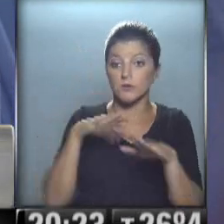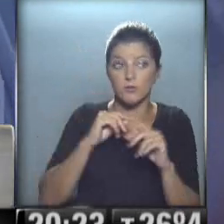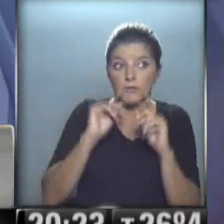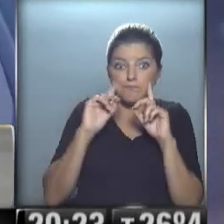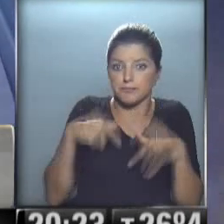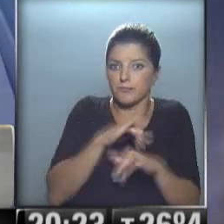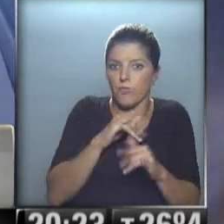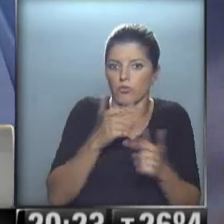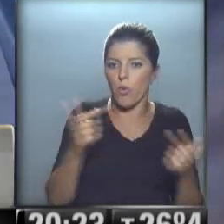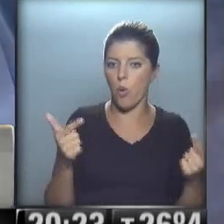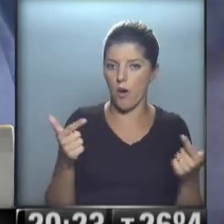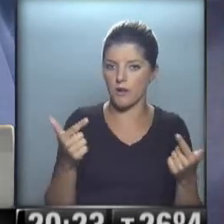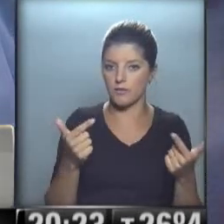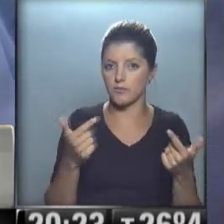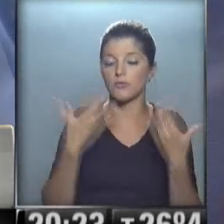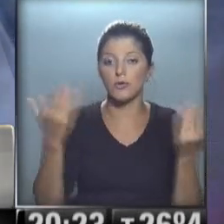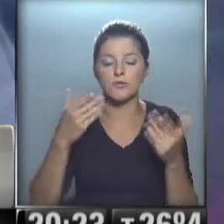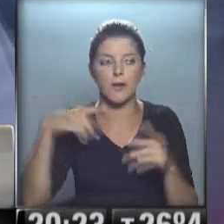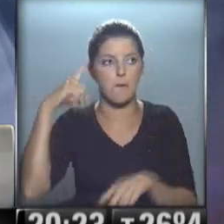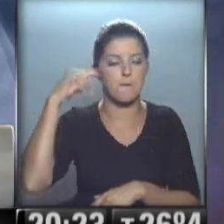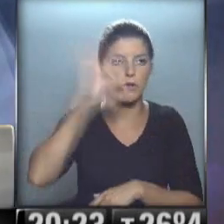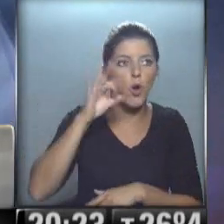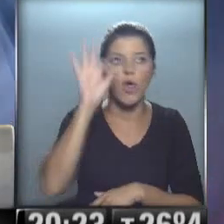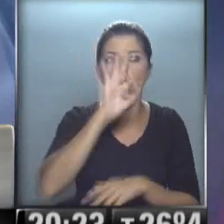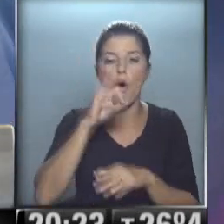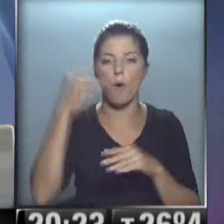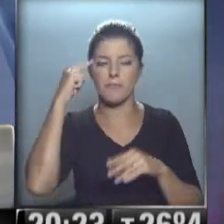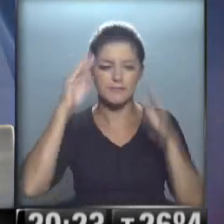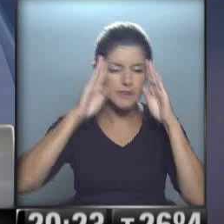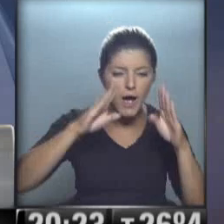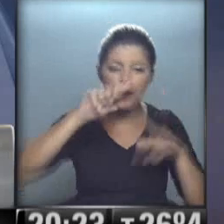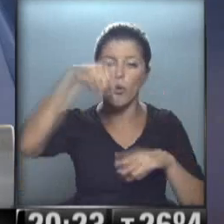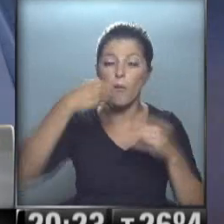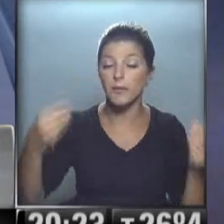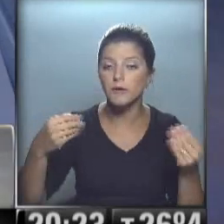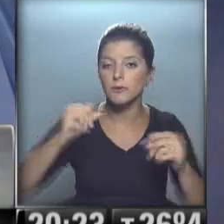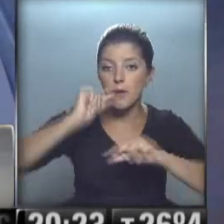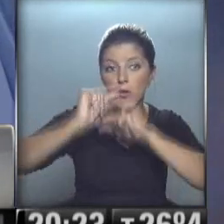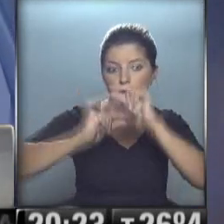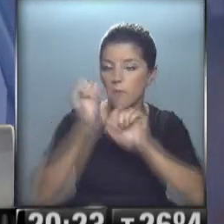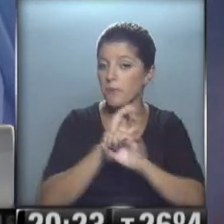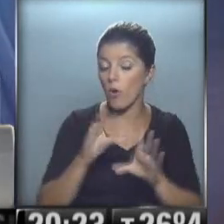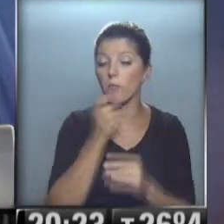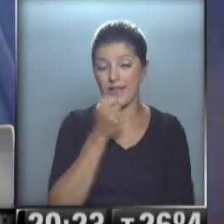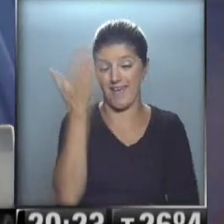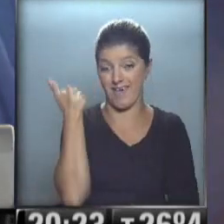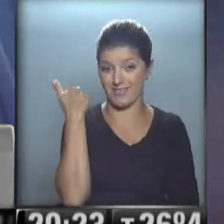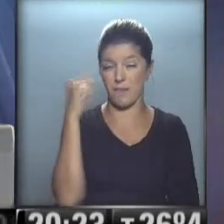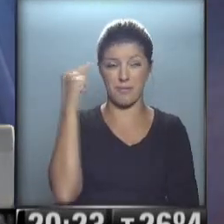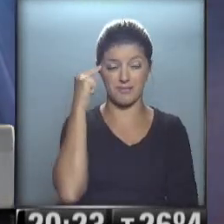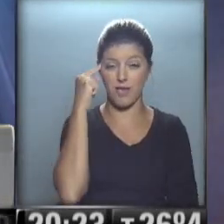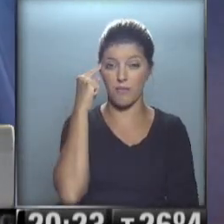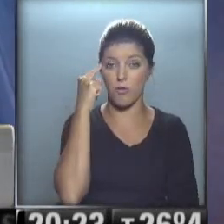y las posibilidades y las hipótesis se multiplican minuto a minuto. Antes teníamos la posibilidad de